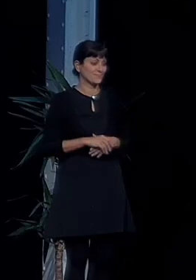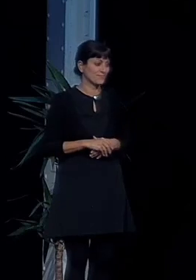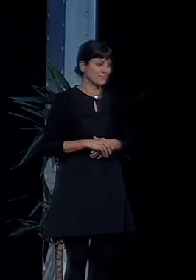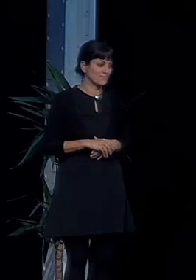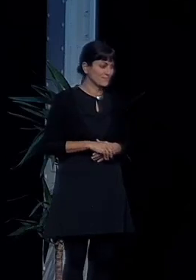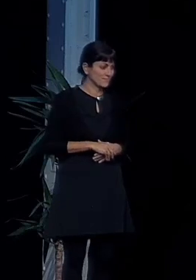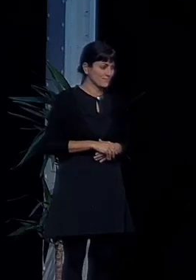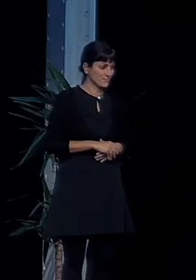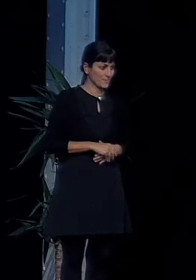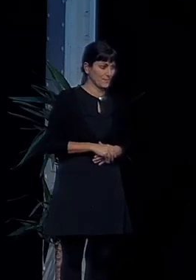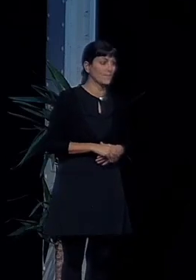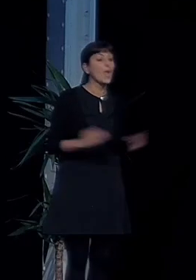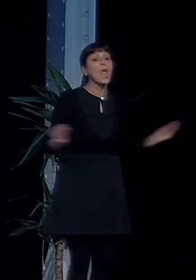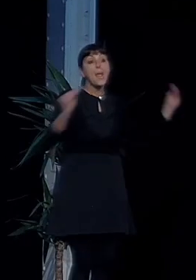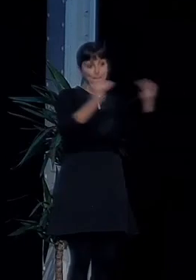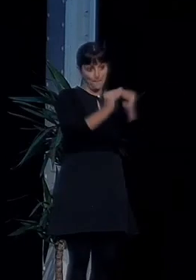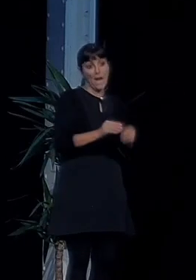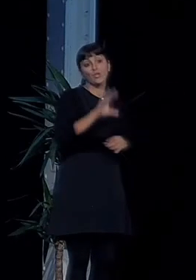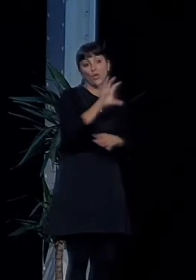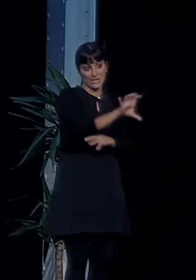Que para eso está.